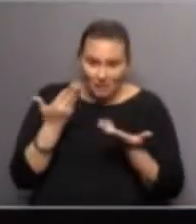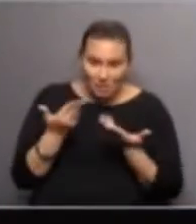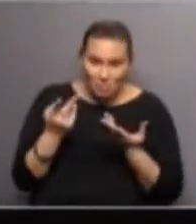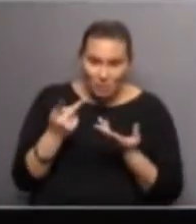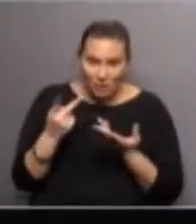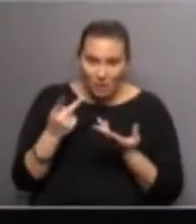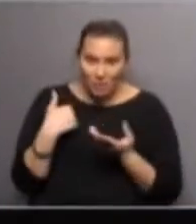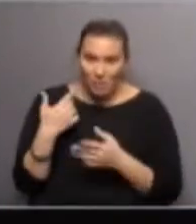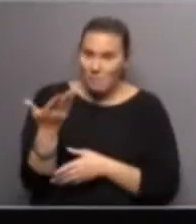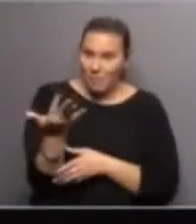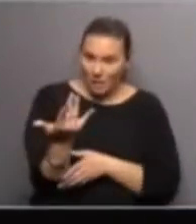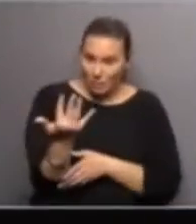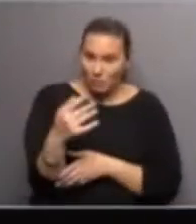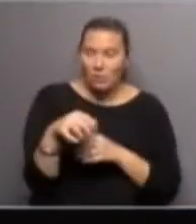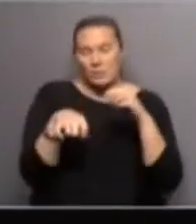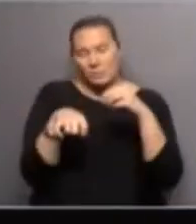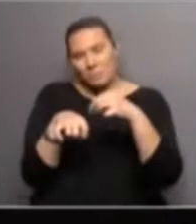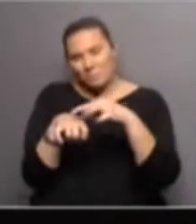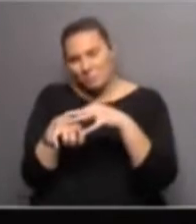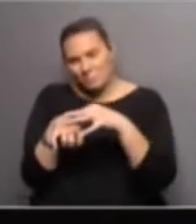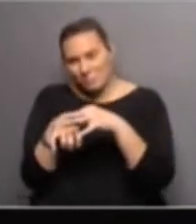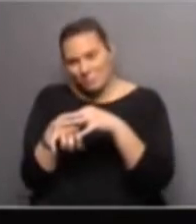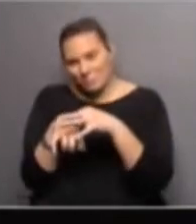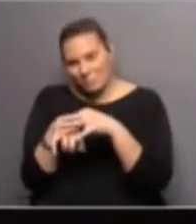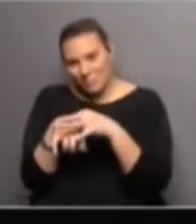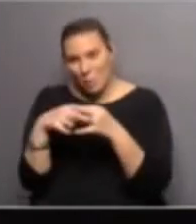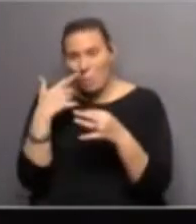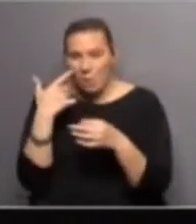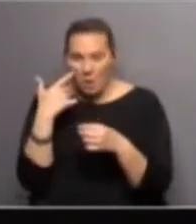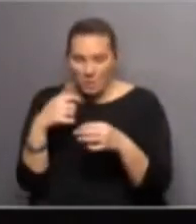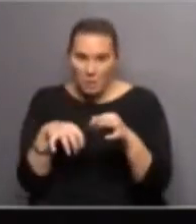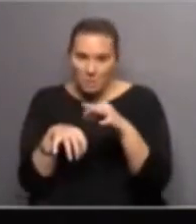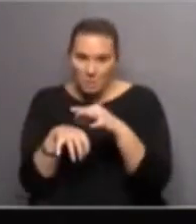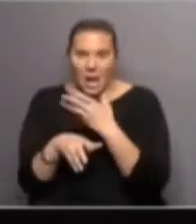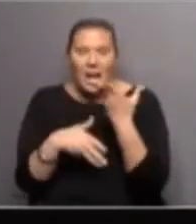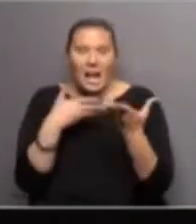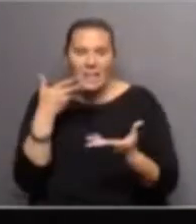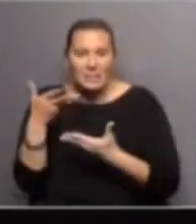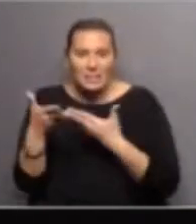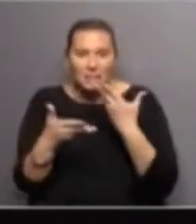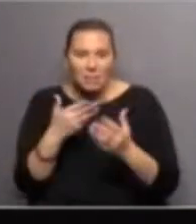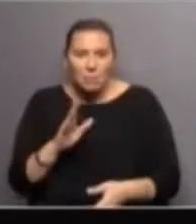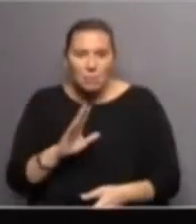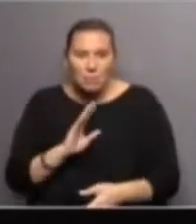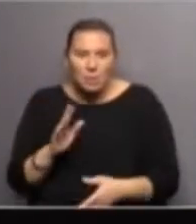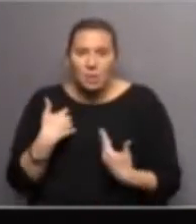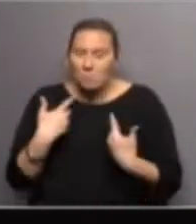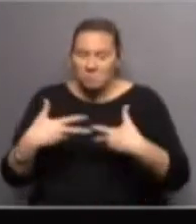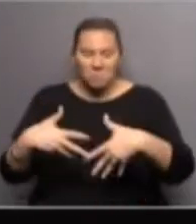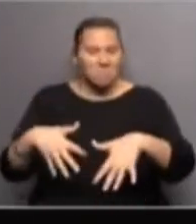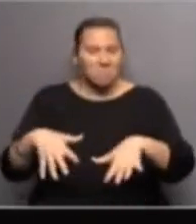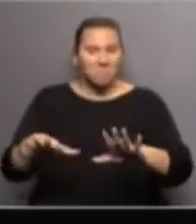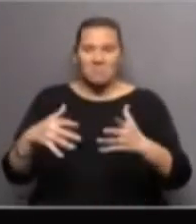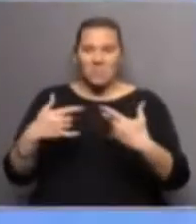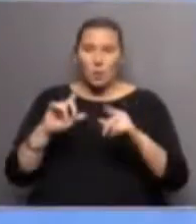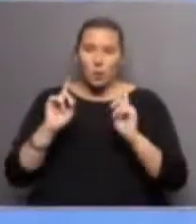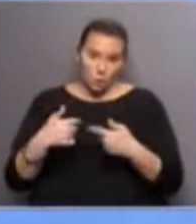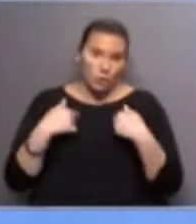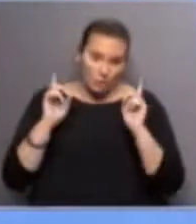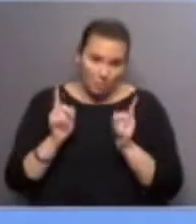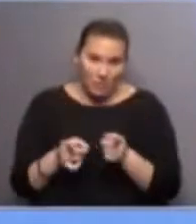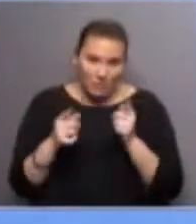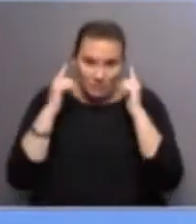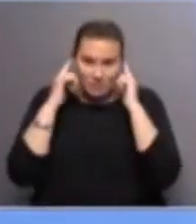usted me da su mano. Le agarré la mano y yo la voy a ir pinchando. Y empezamos a cantar. La mujer se dejó llevar, yo también me